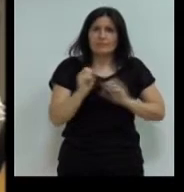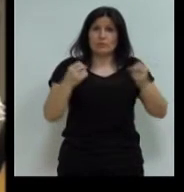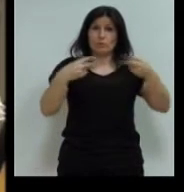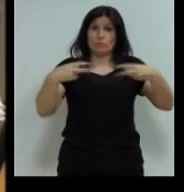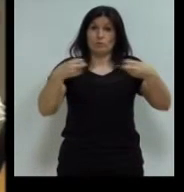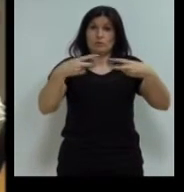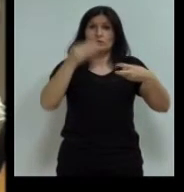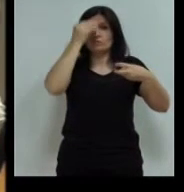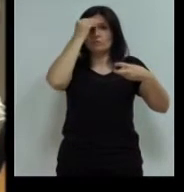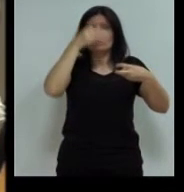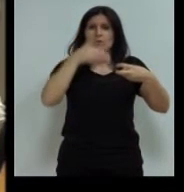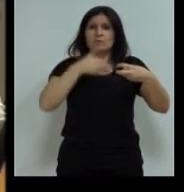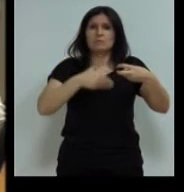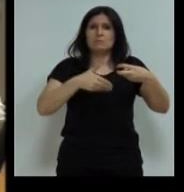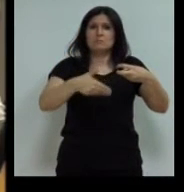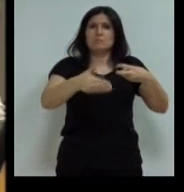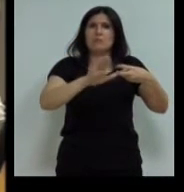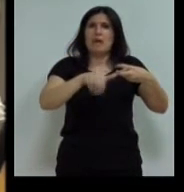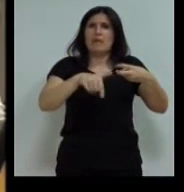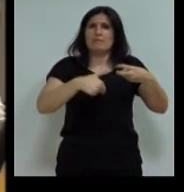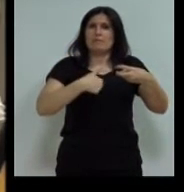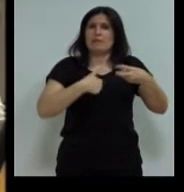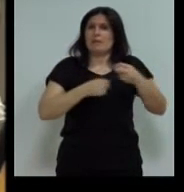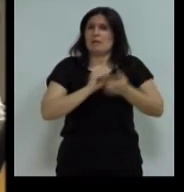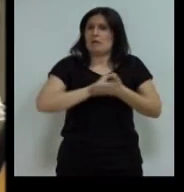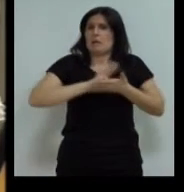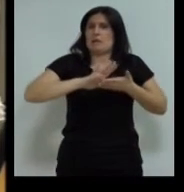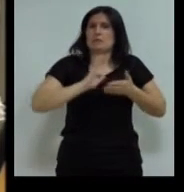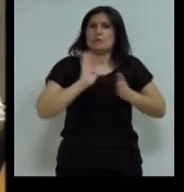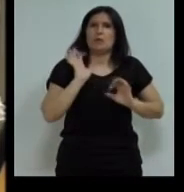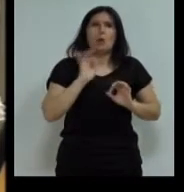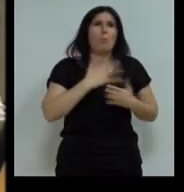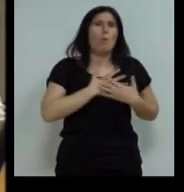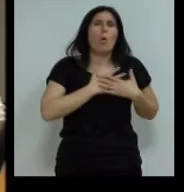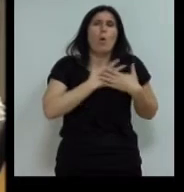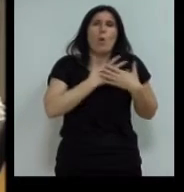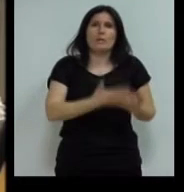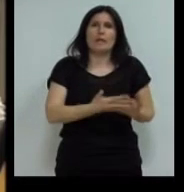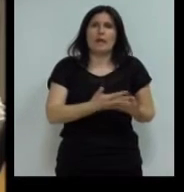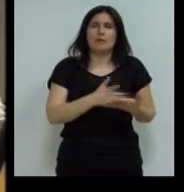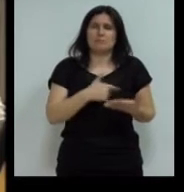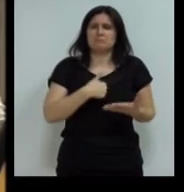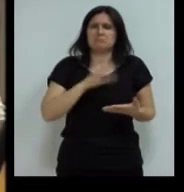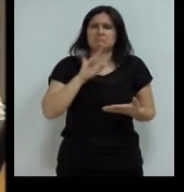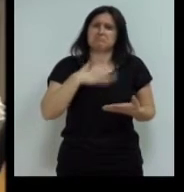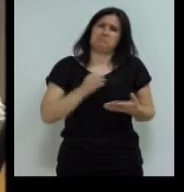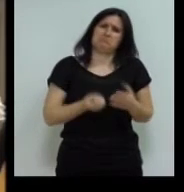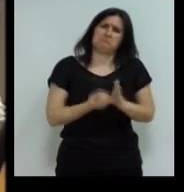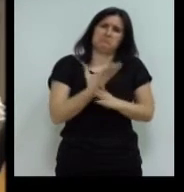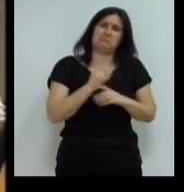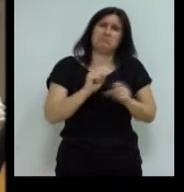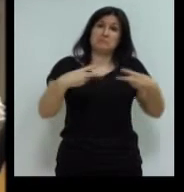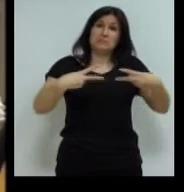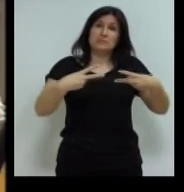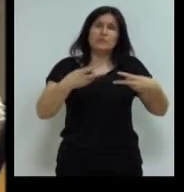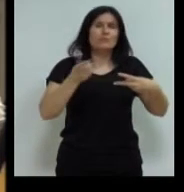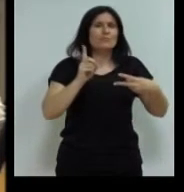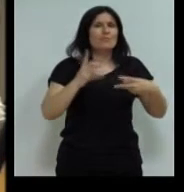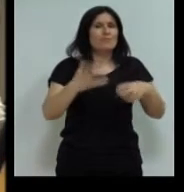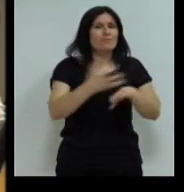de que esto llegue a convertirse en una cosa altruista o voluntarista, porque requiere una